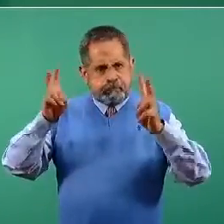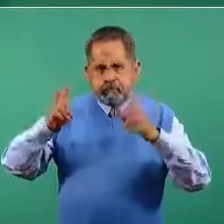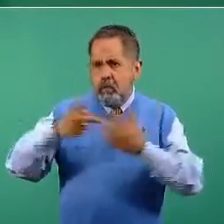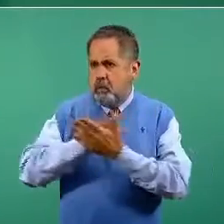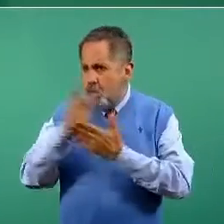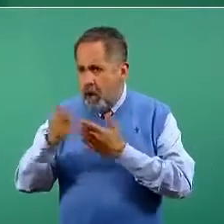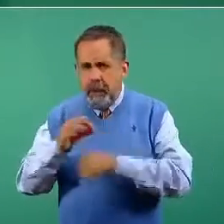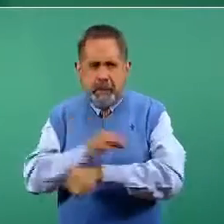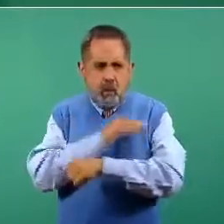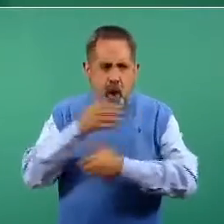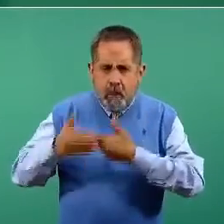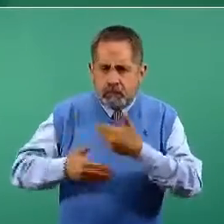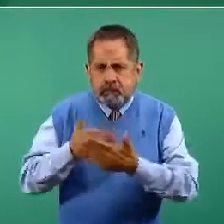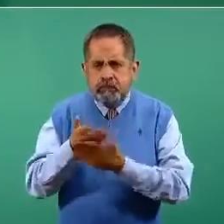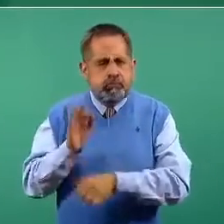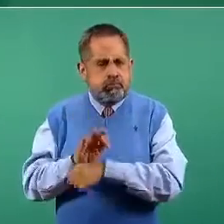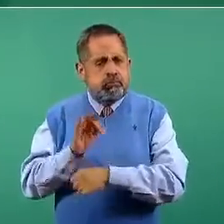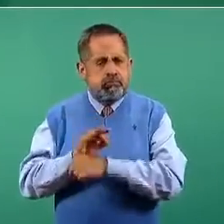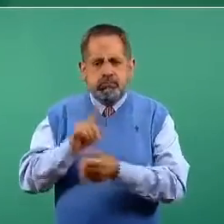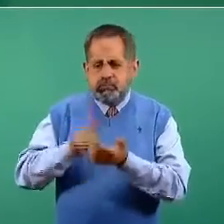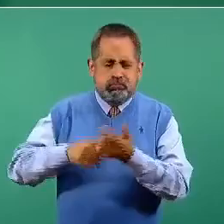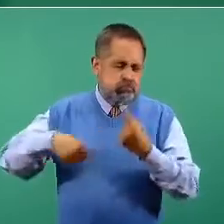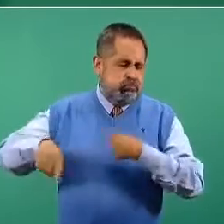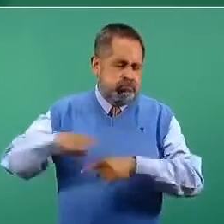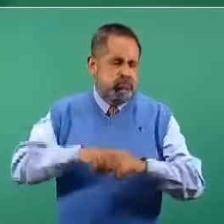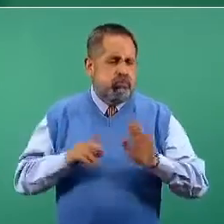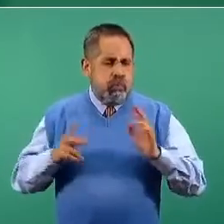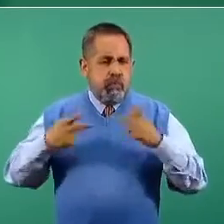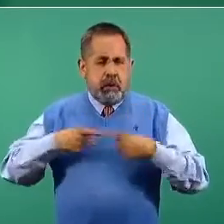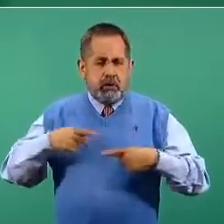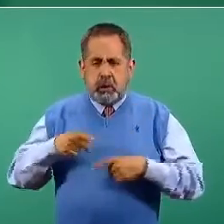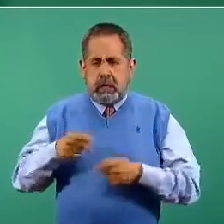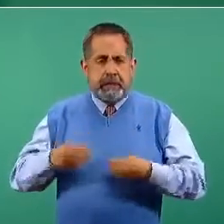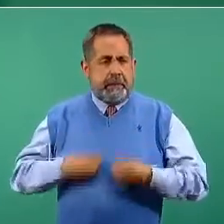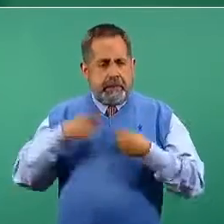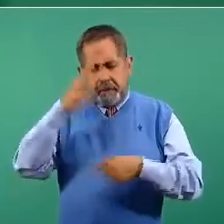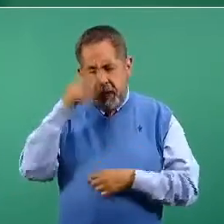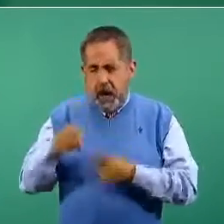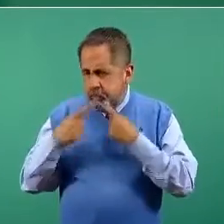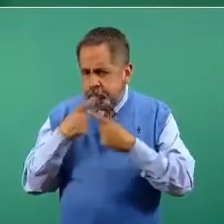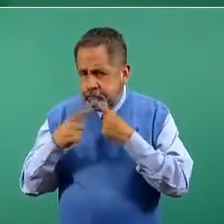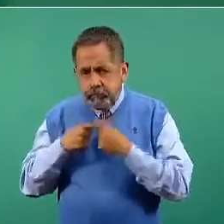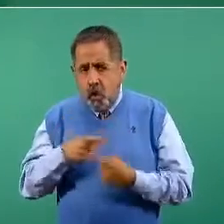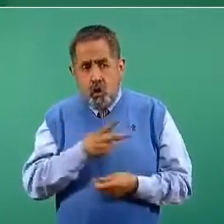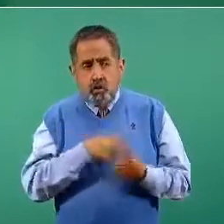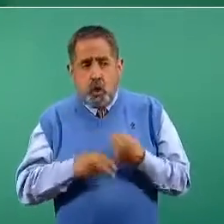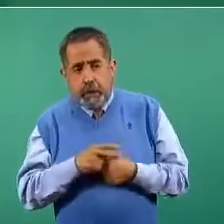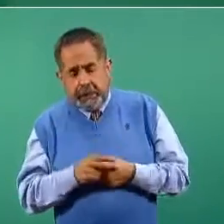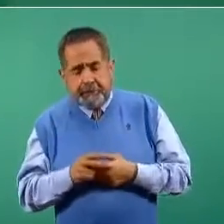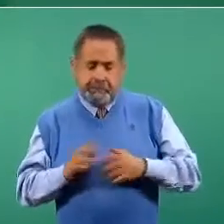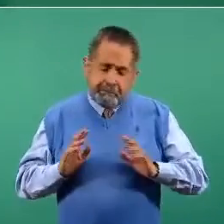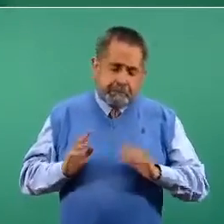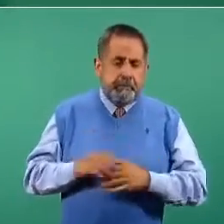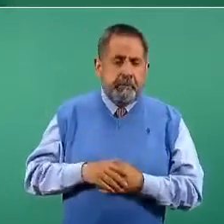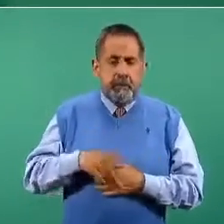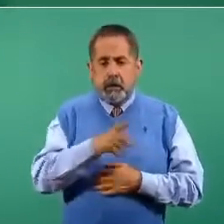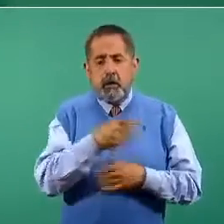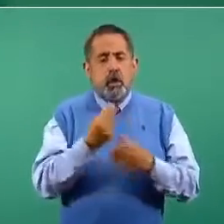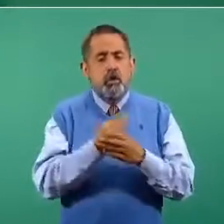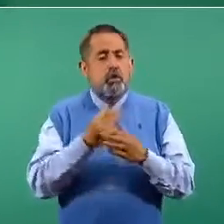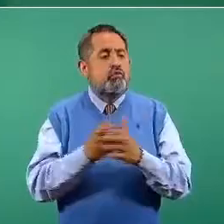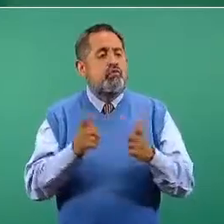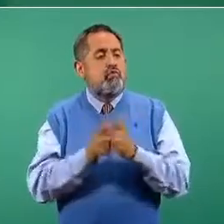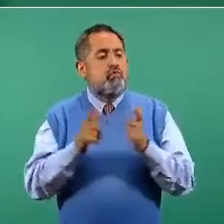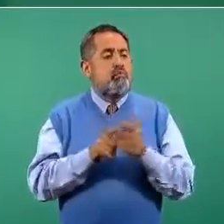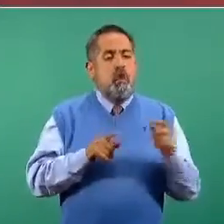de vacunación y la protección de las personas residentes en el país, pero suponemos que sus grupos